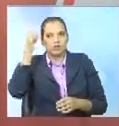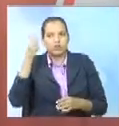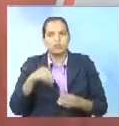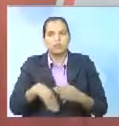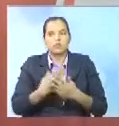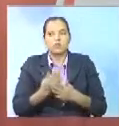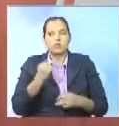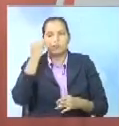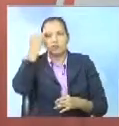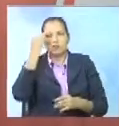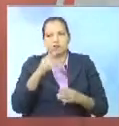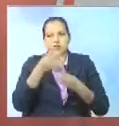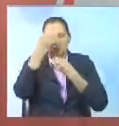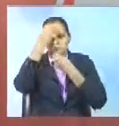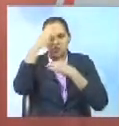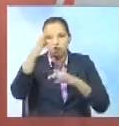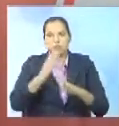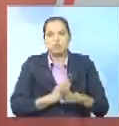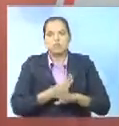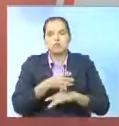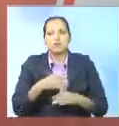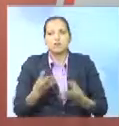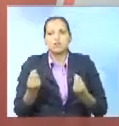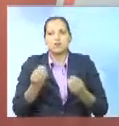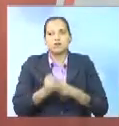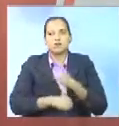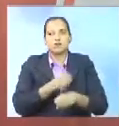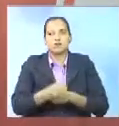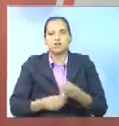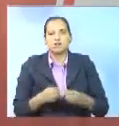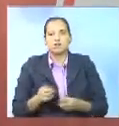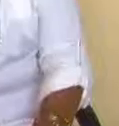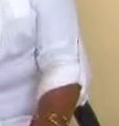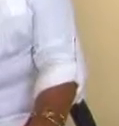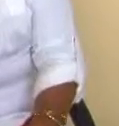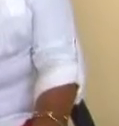continuar informando a la población durante muchos años más.